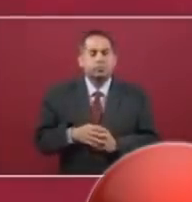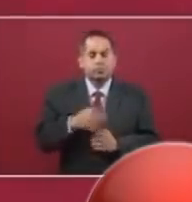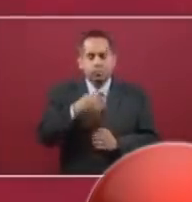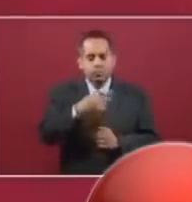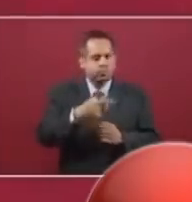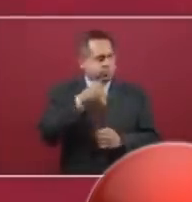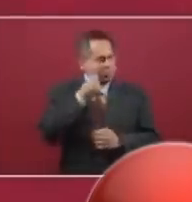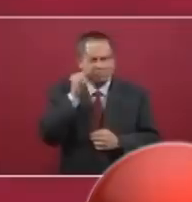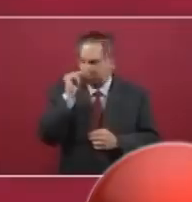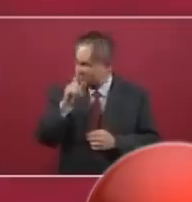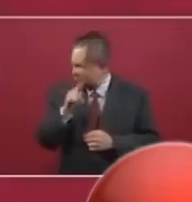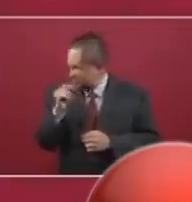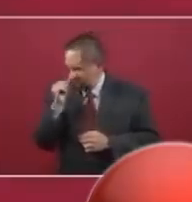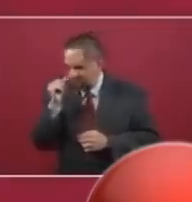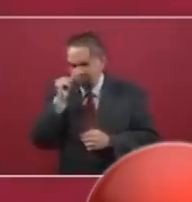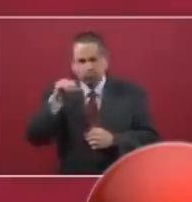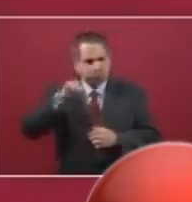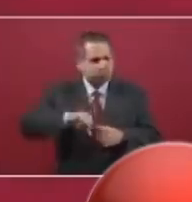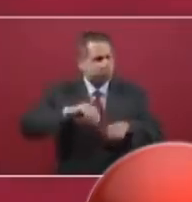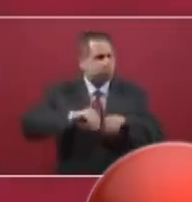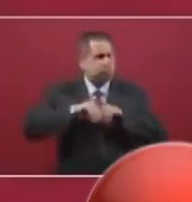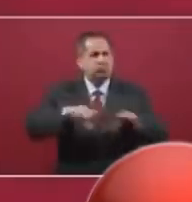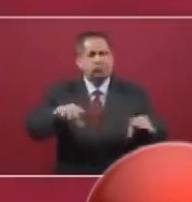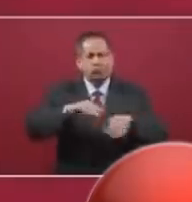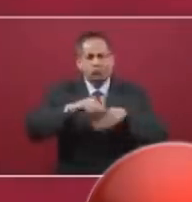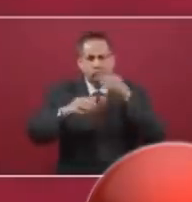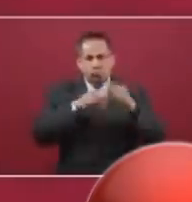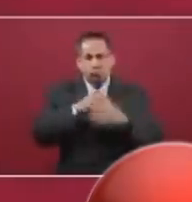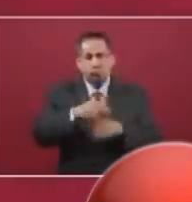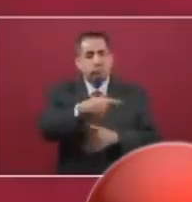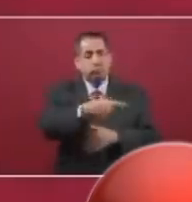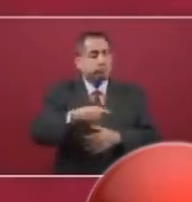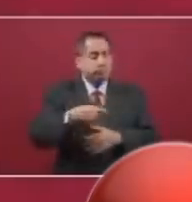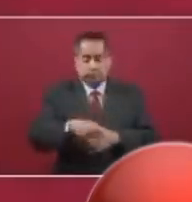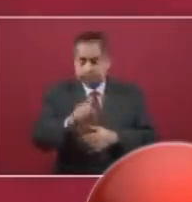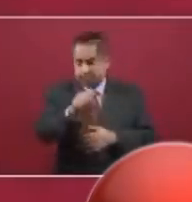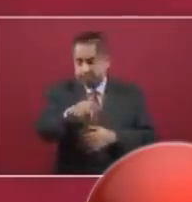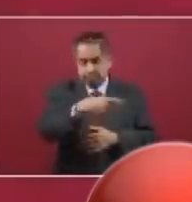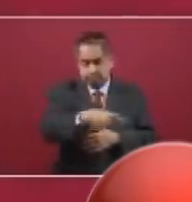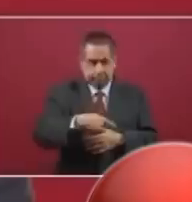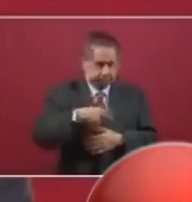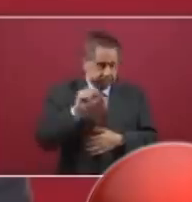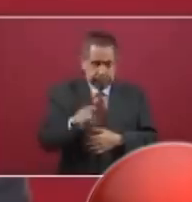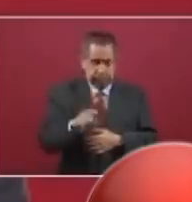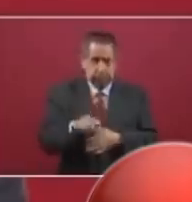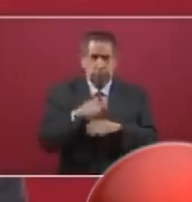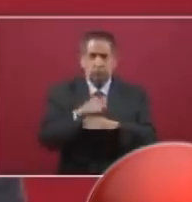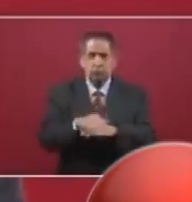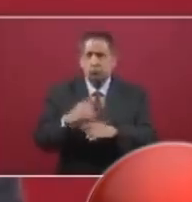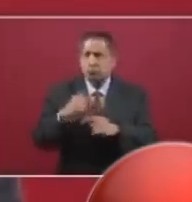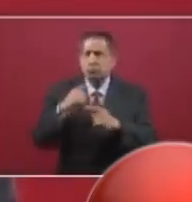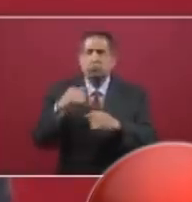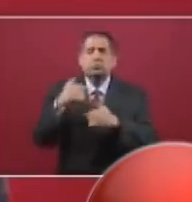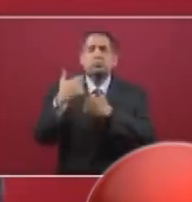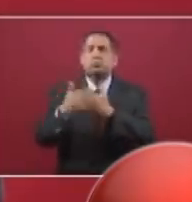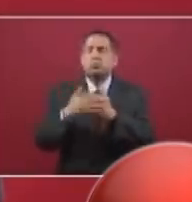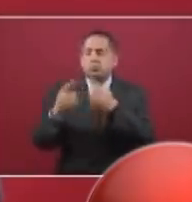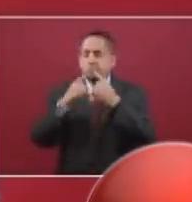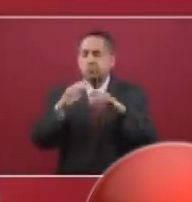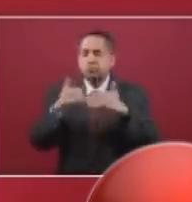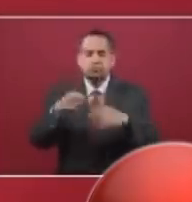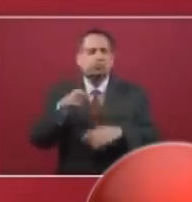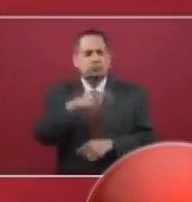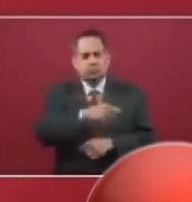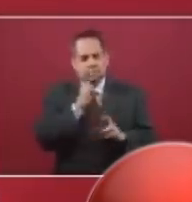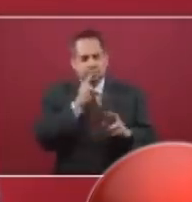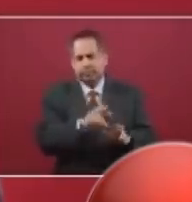me la hicieron ayer, creo que se da a conocer hoy, y me preguntaron esto, de lo de la consulta, y ahí